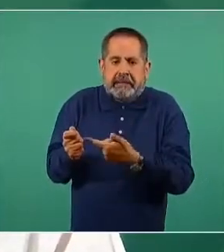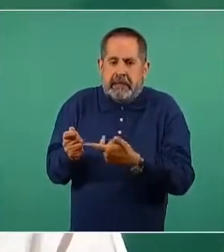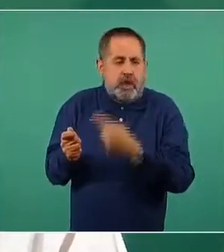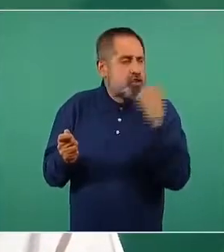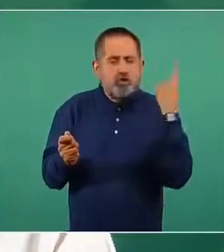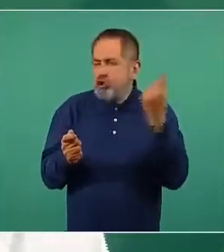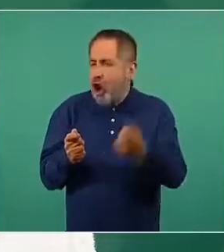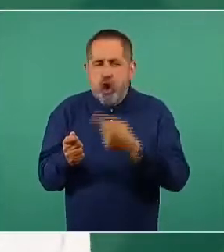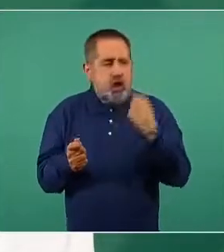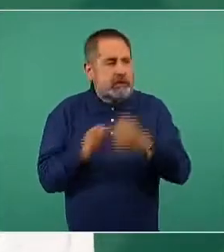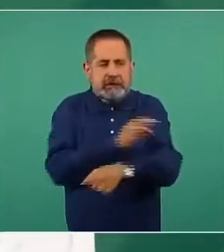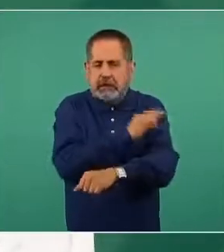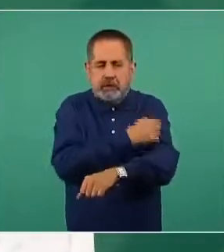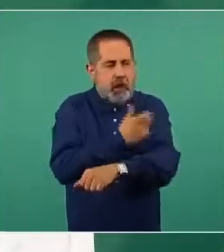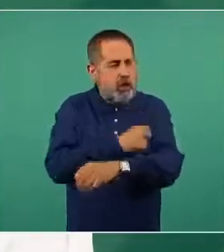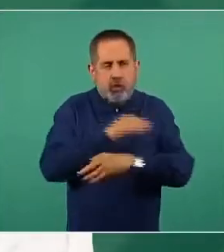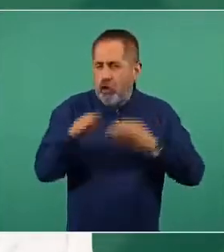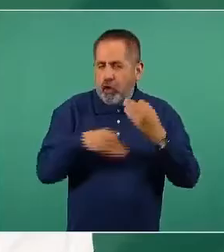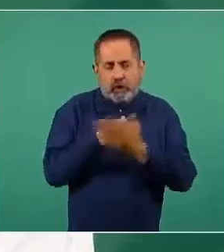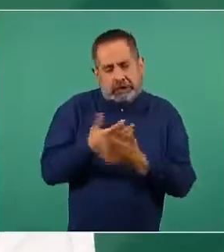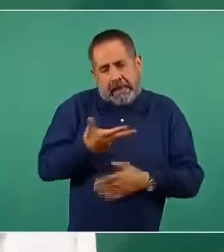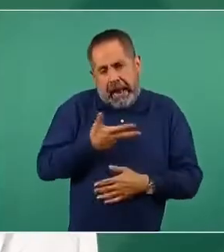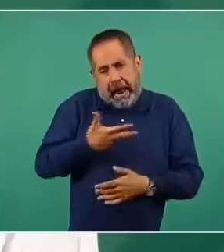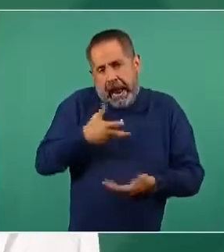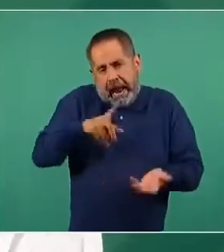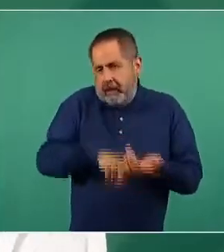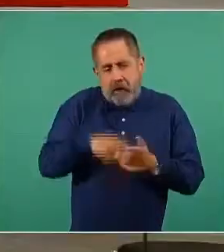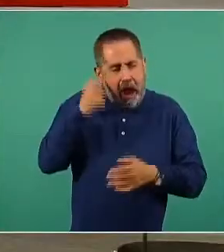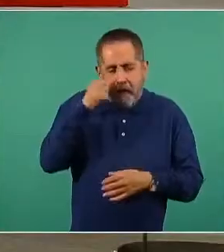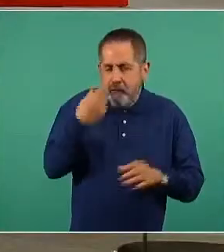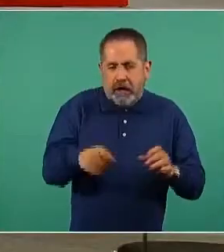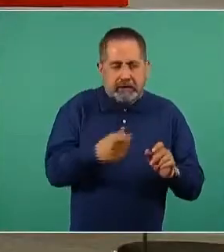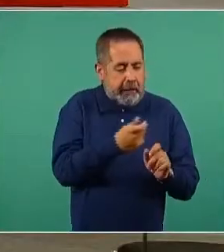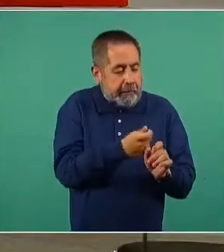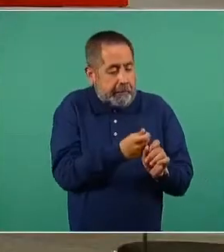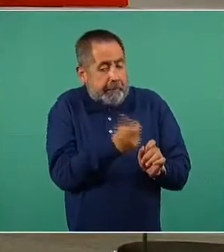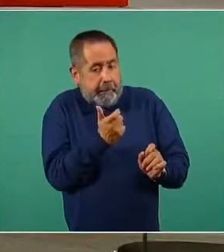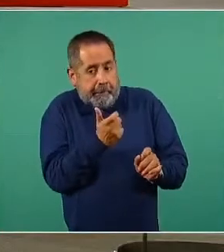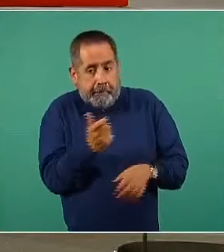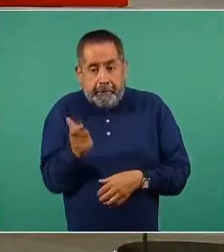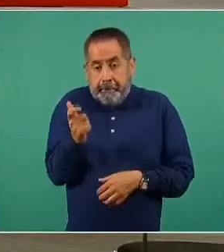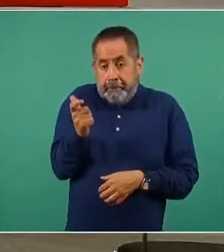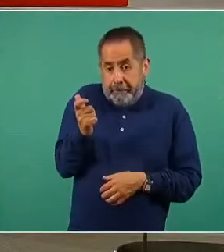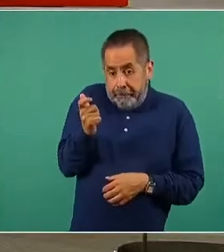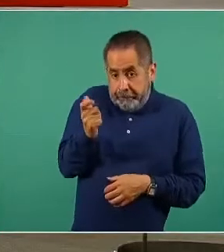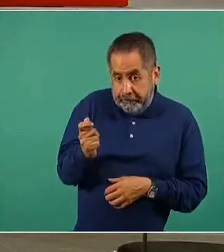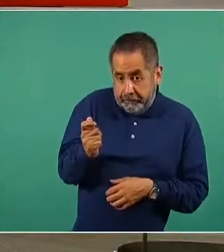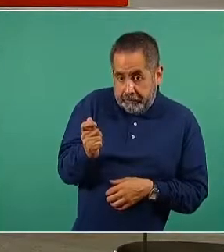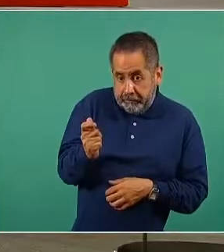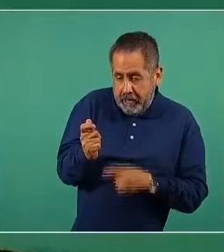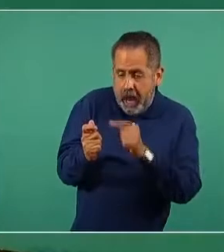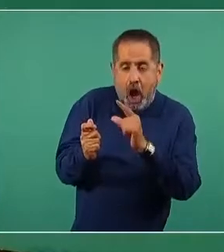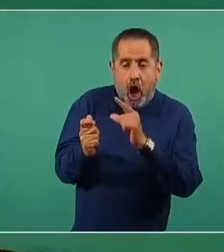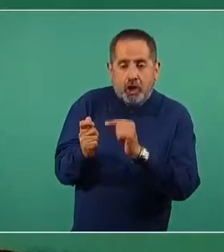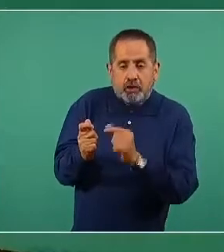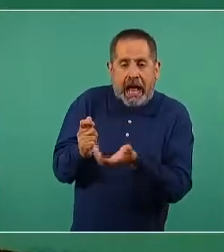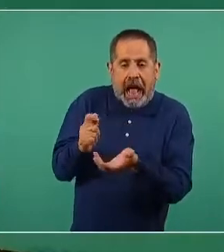siempre, en cualquier inyección se queda ese líquido retenido y ya se desperdicia o se elimina.